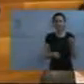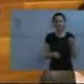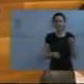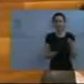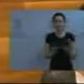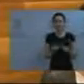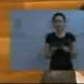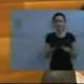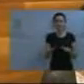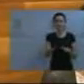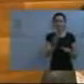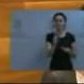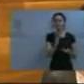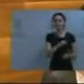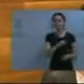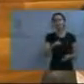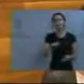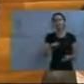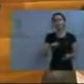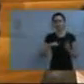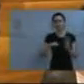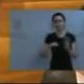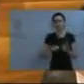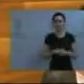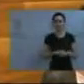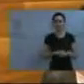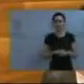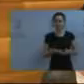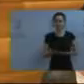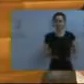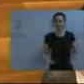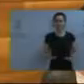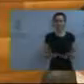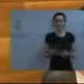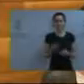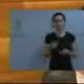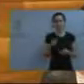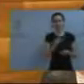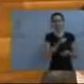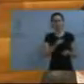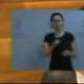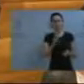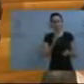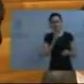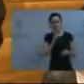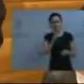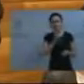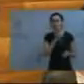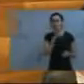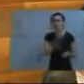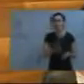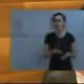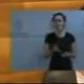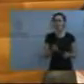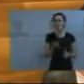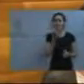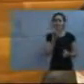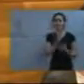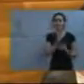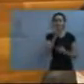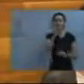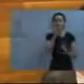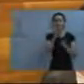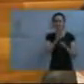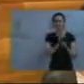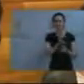sino personal, ¿eh? Es decir, lo cual nos llama mucho la atención. Y le voy a poner un ejemplo concreto para que usted,